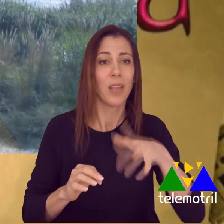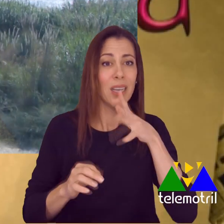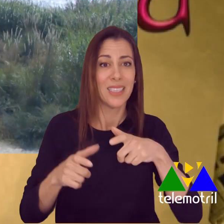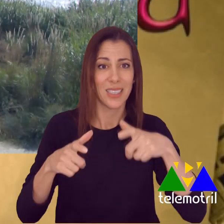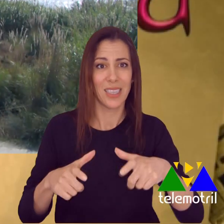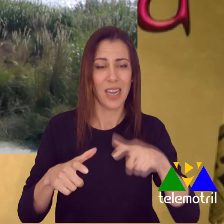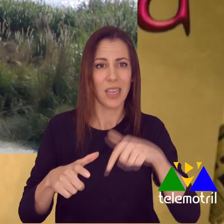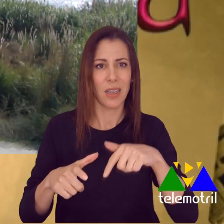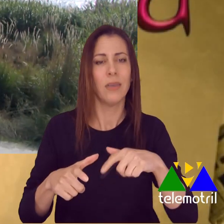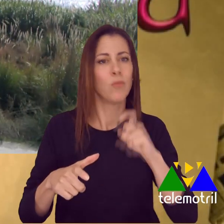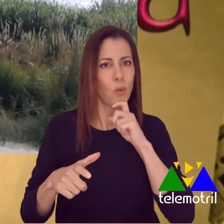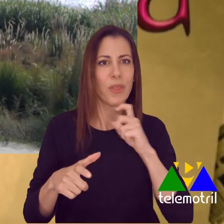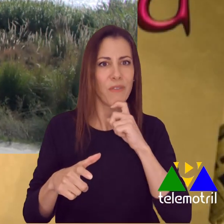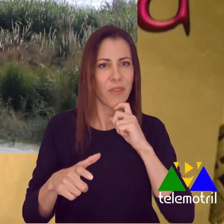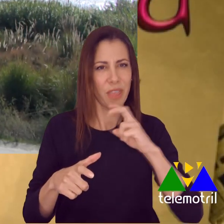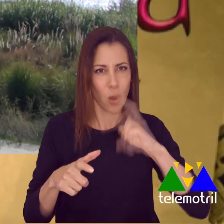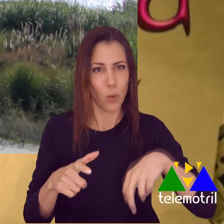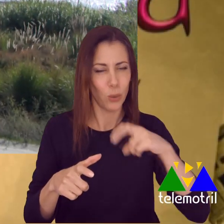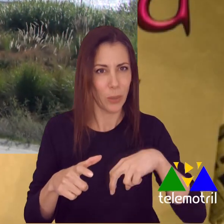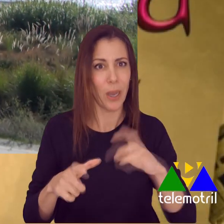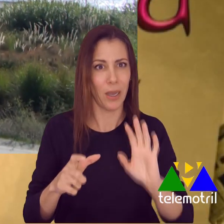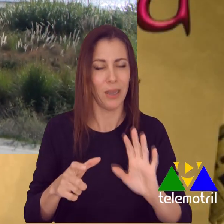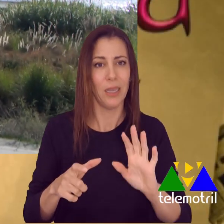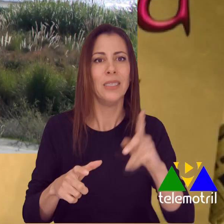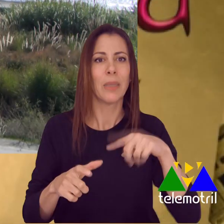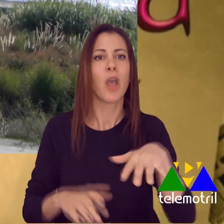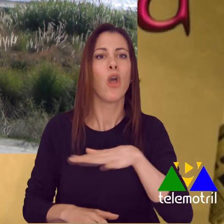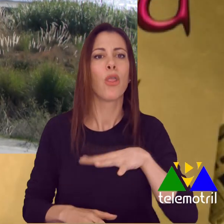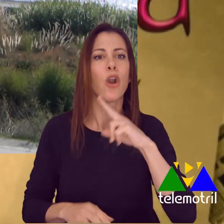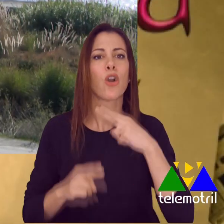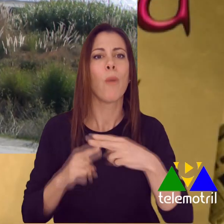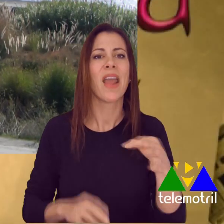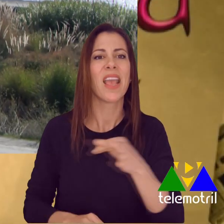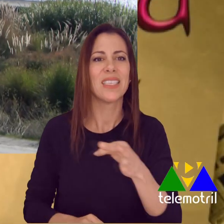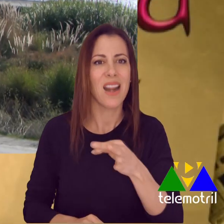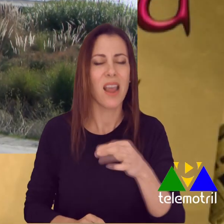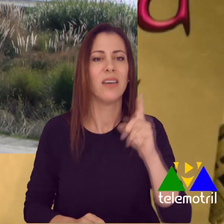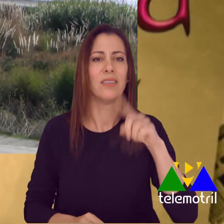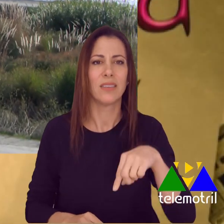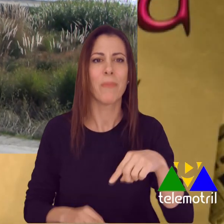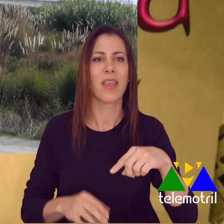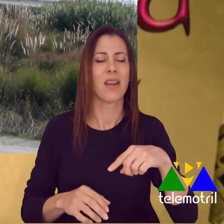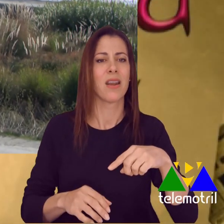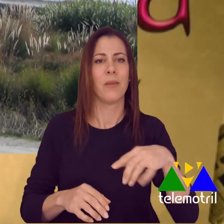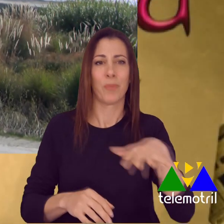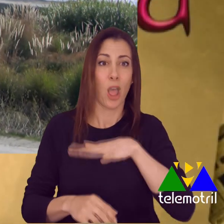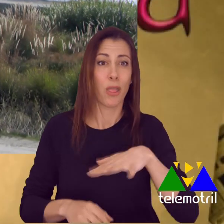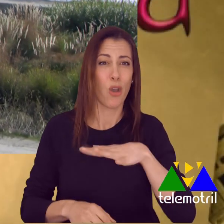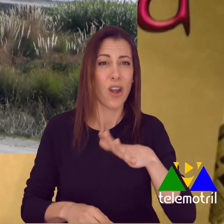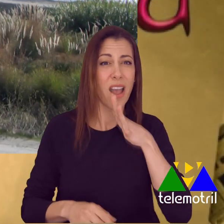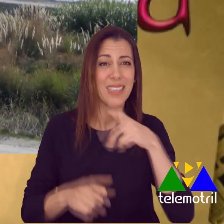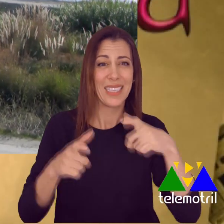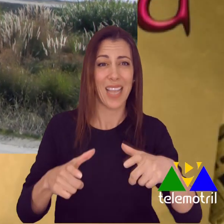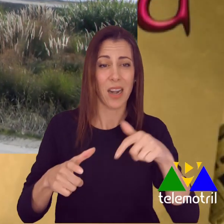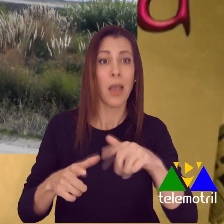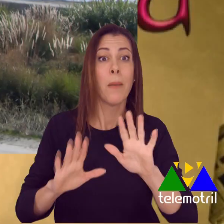del río fueron difíciles de cultivar, la zona de la isla, la zona de la charca, y evidentemente lo